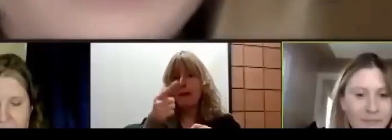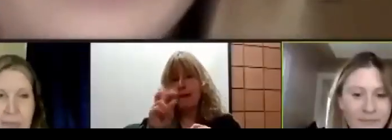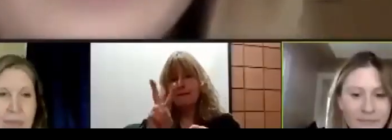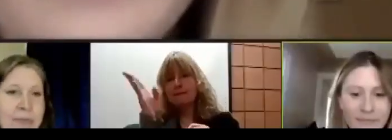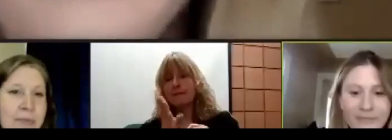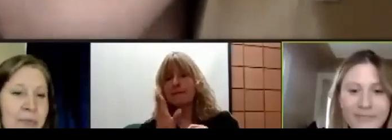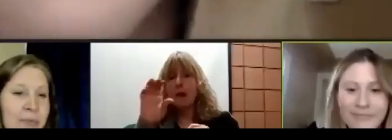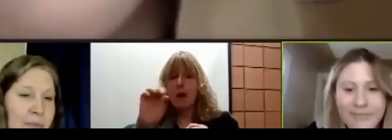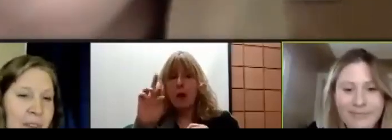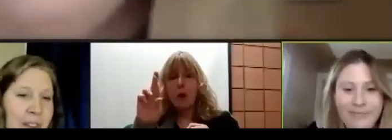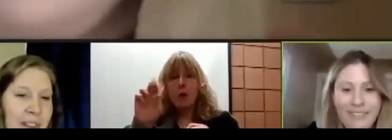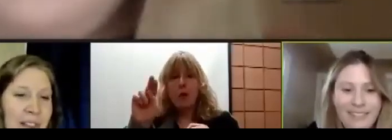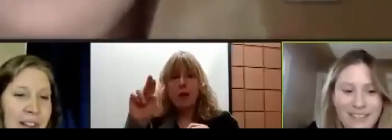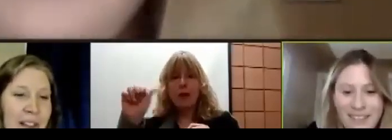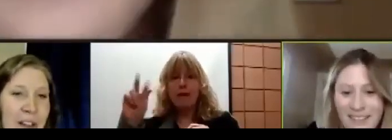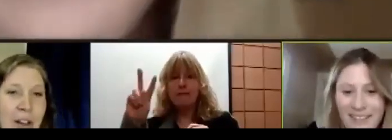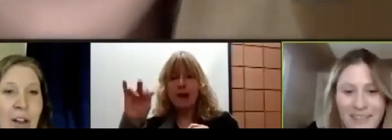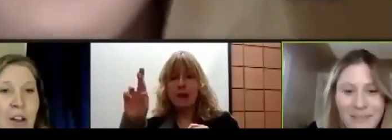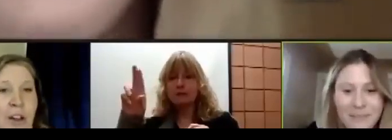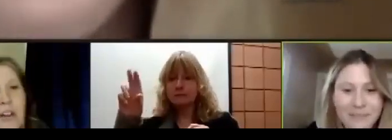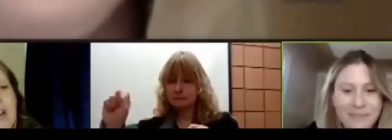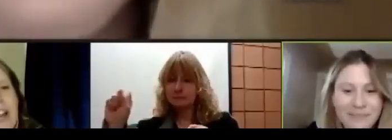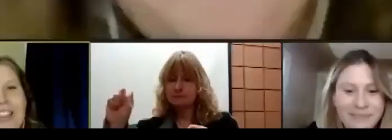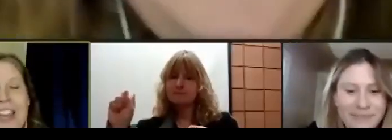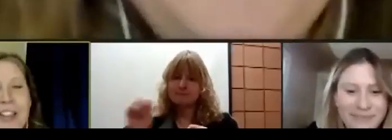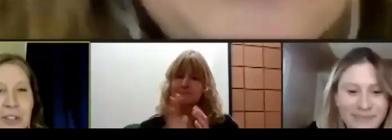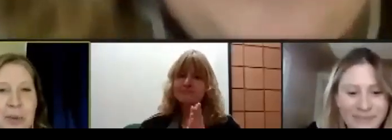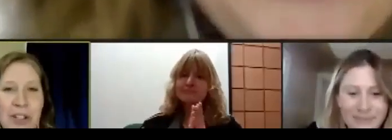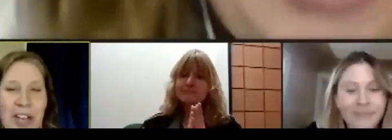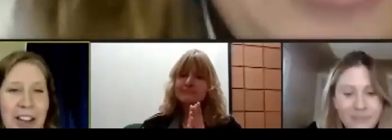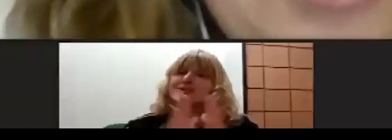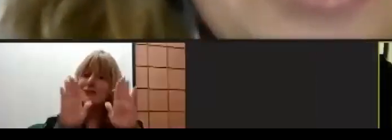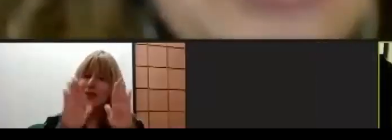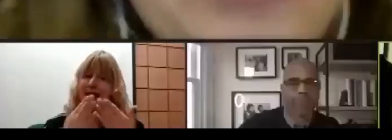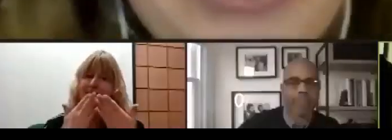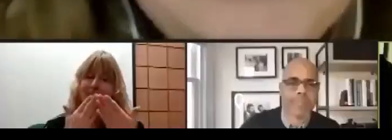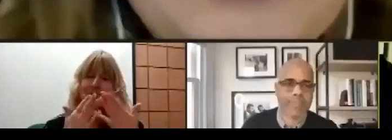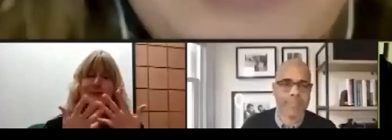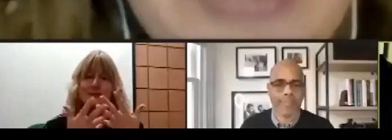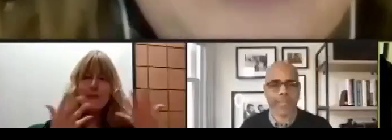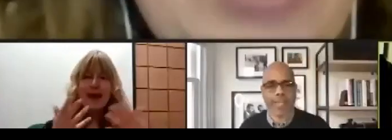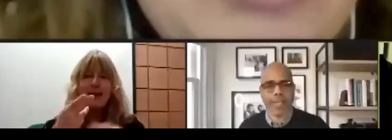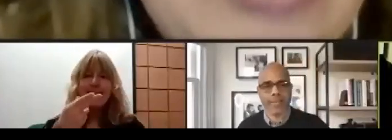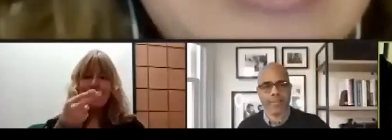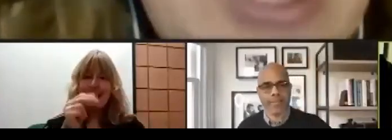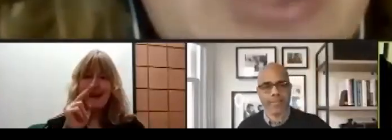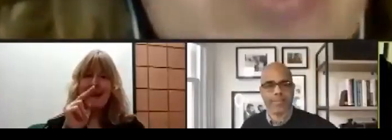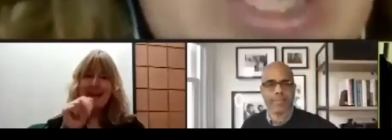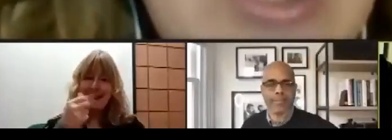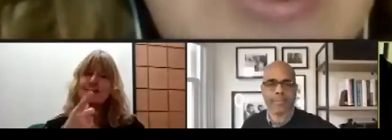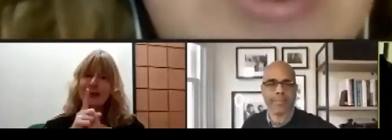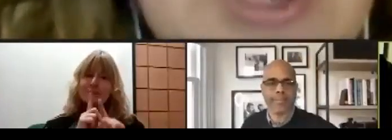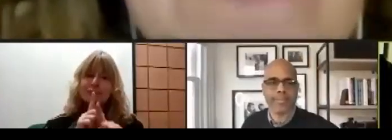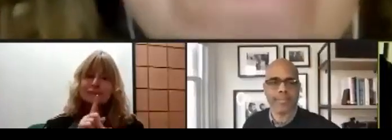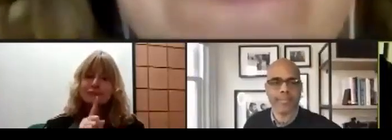gracias muchas gracias tiene que contestar muchas de las preguntas que hemos tenido una una